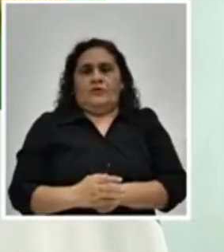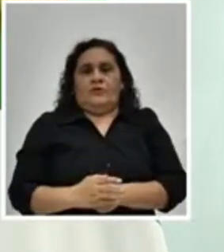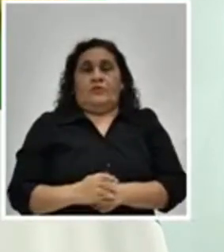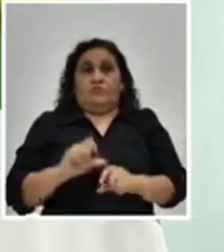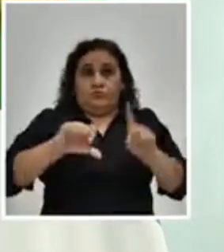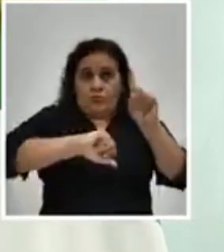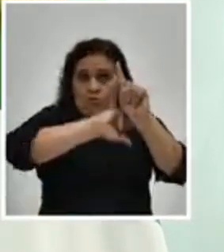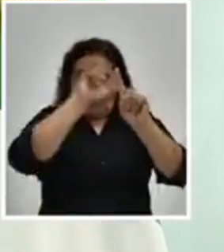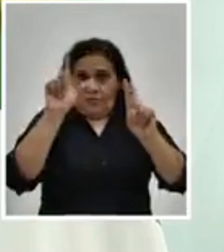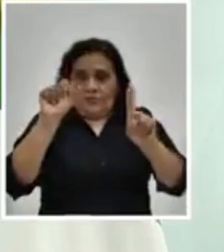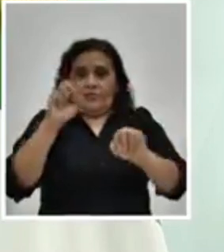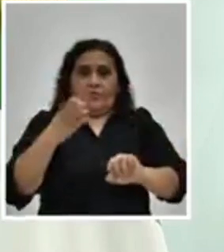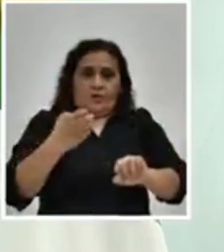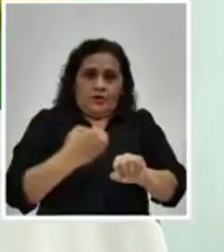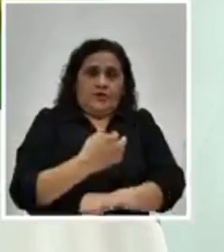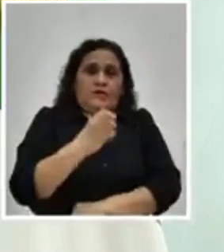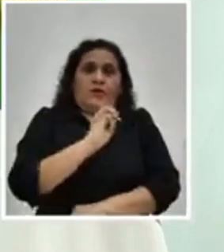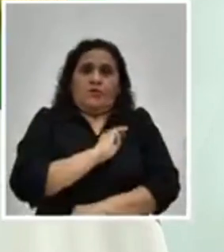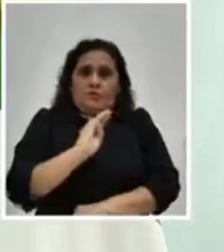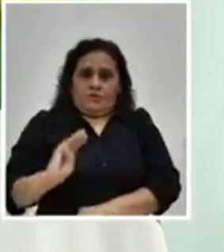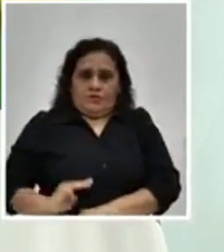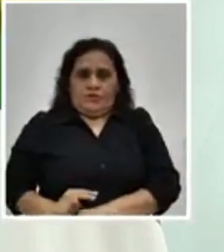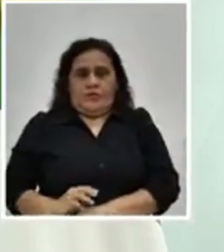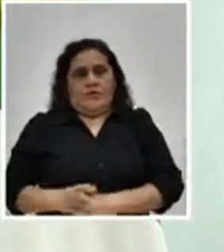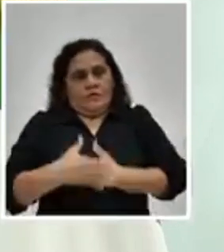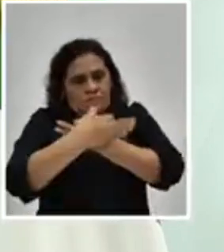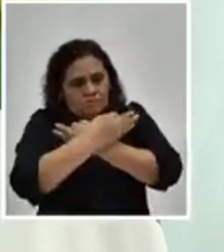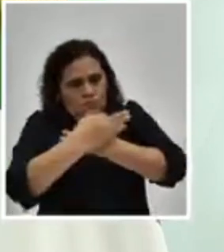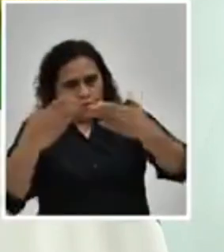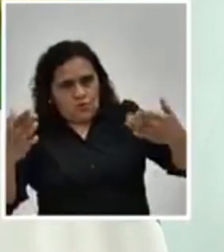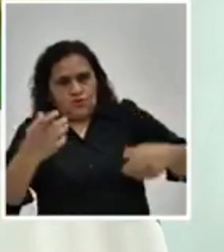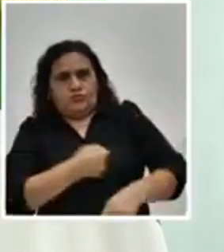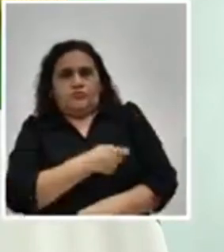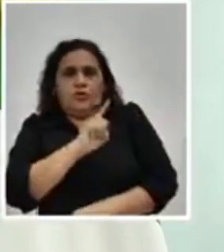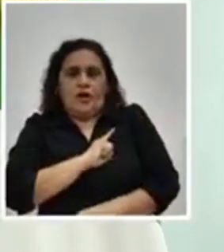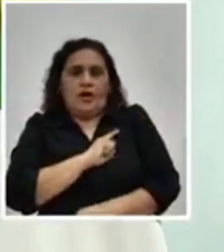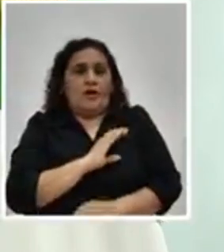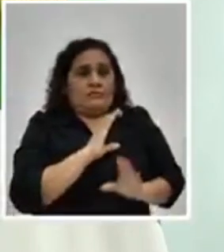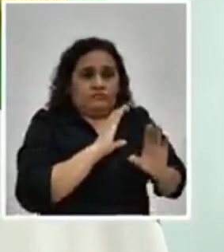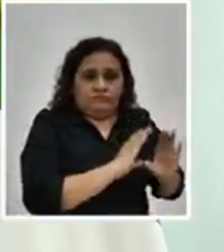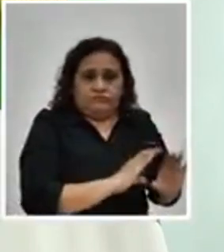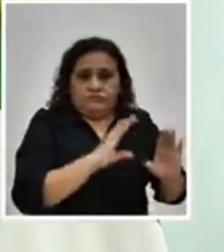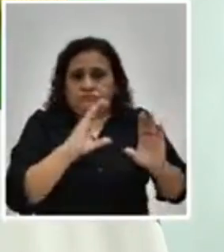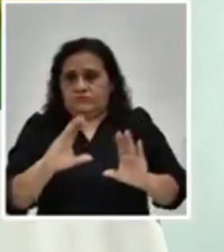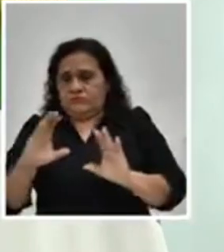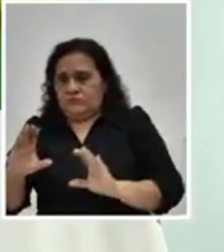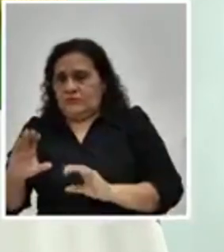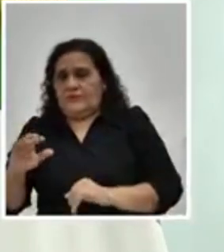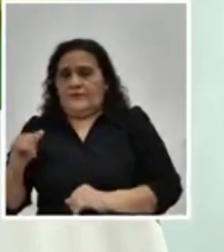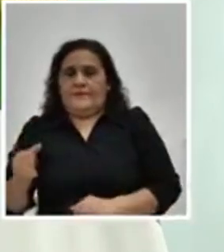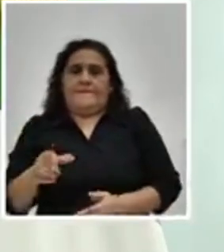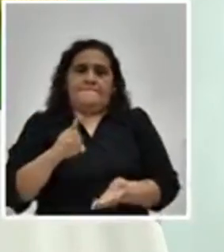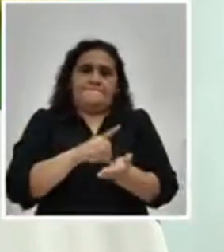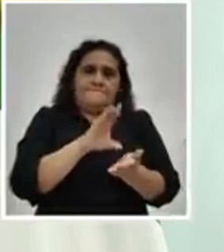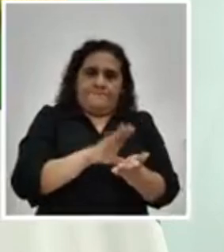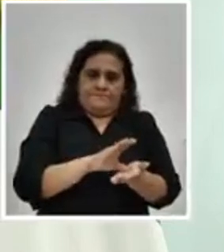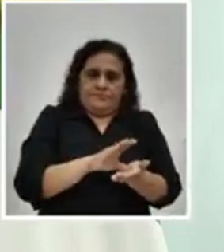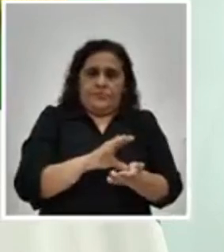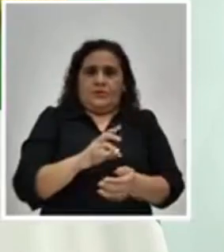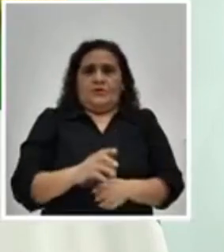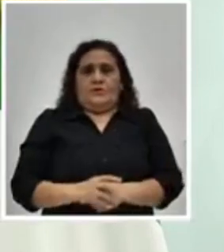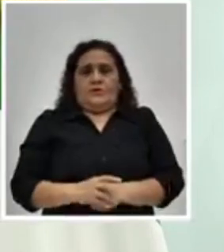y municipales, a través de la promoción de la salud, la prevención de discapacidad y la optimización de